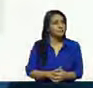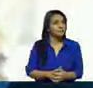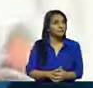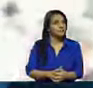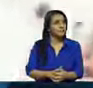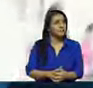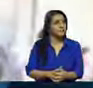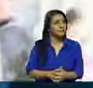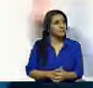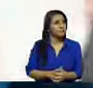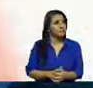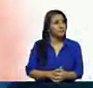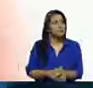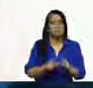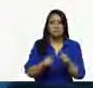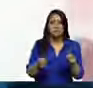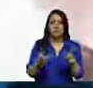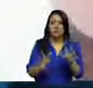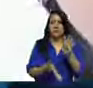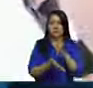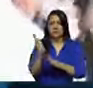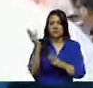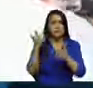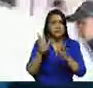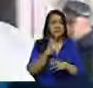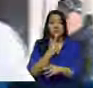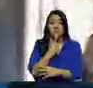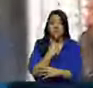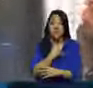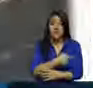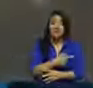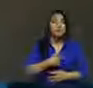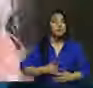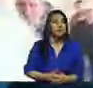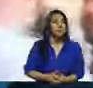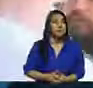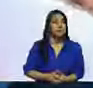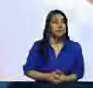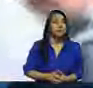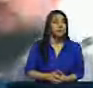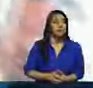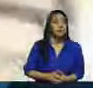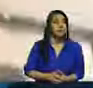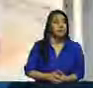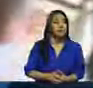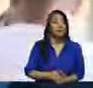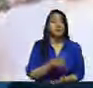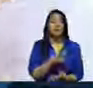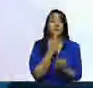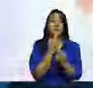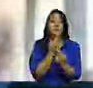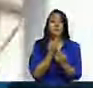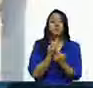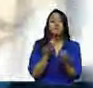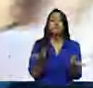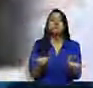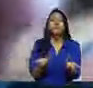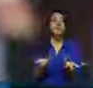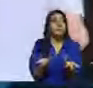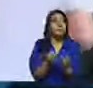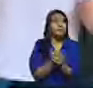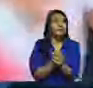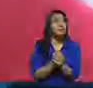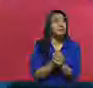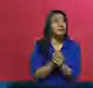dirigiendo hacia la salida. Ha comentado él que va a recibir los resultados de pues